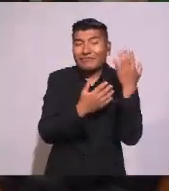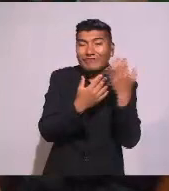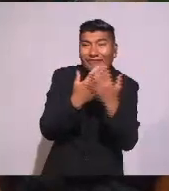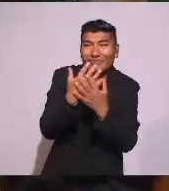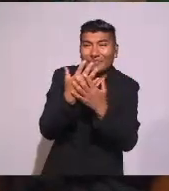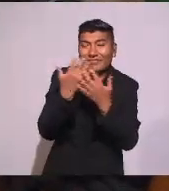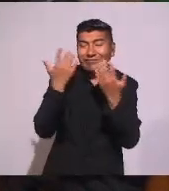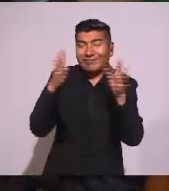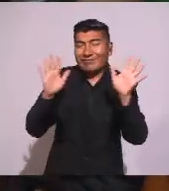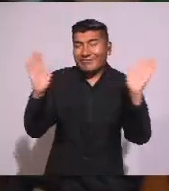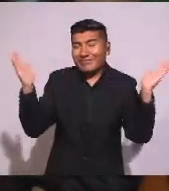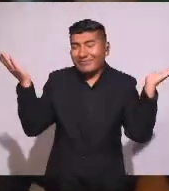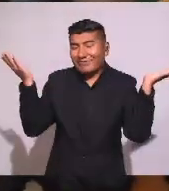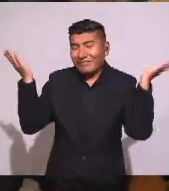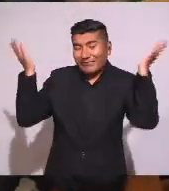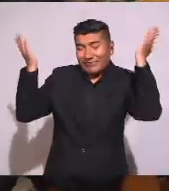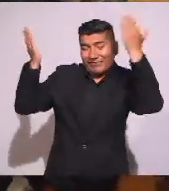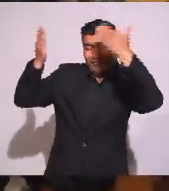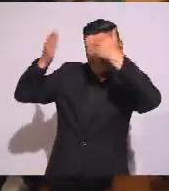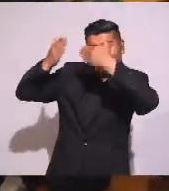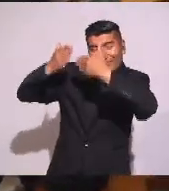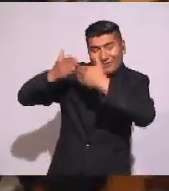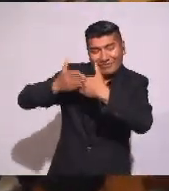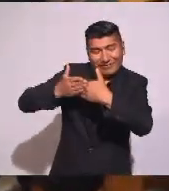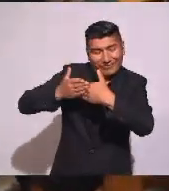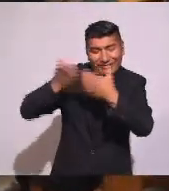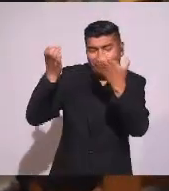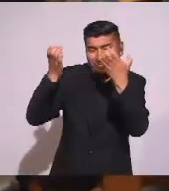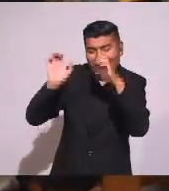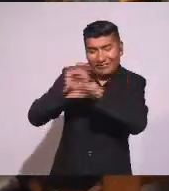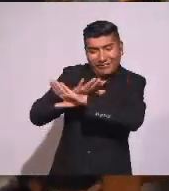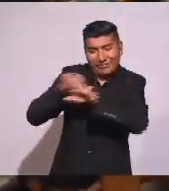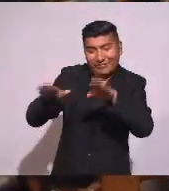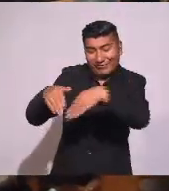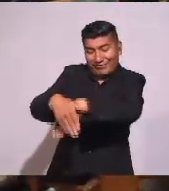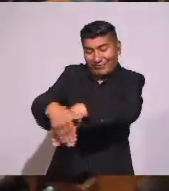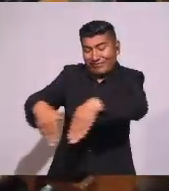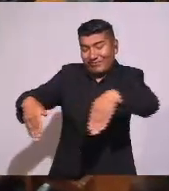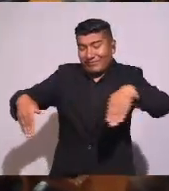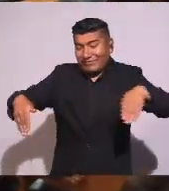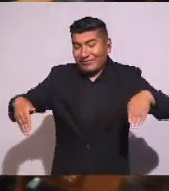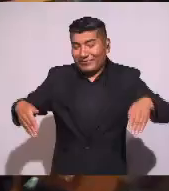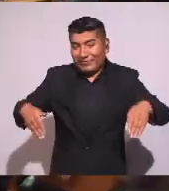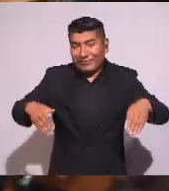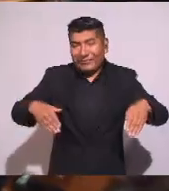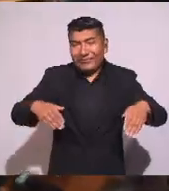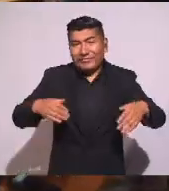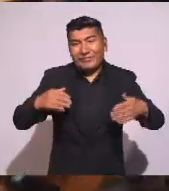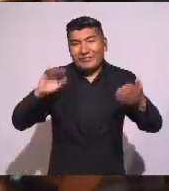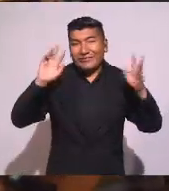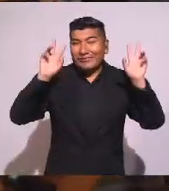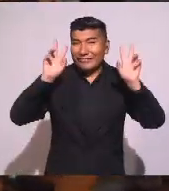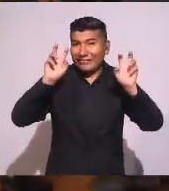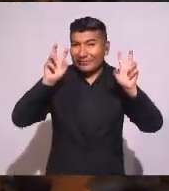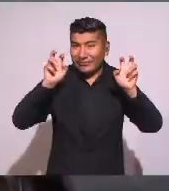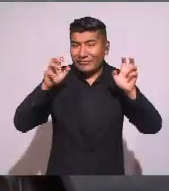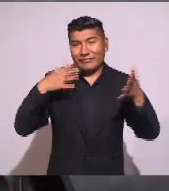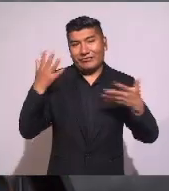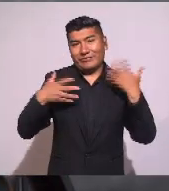aislarse en burbujas de comodidad seguridad y aparente felicidad